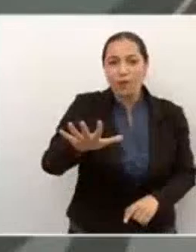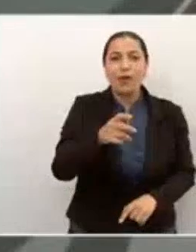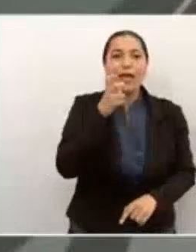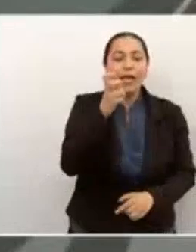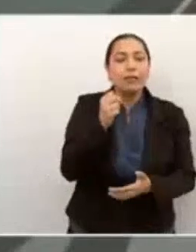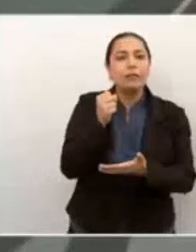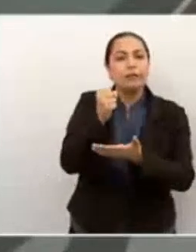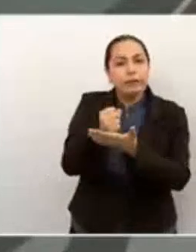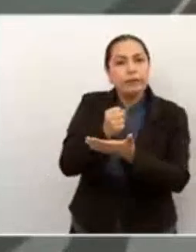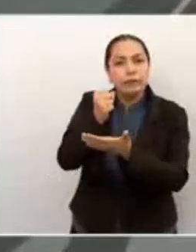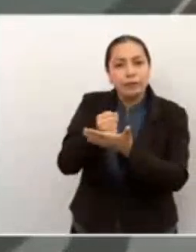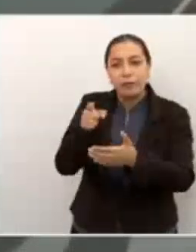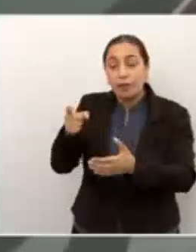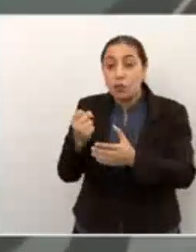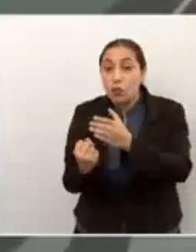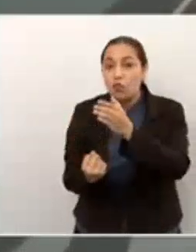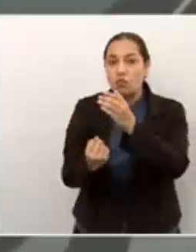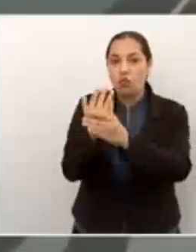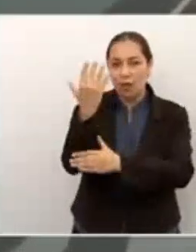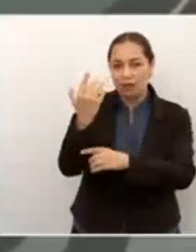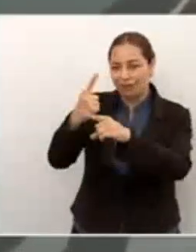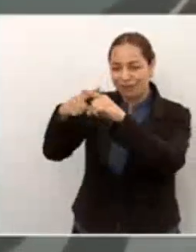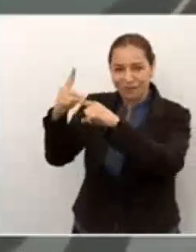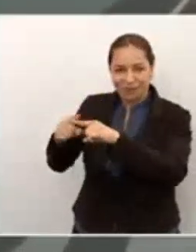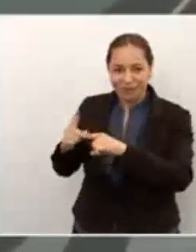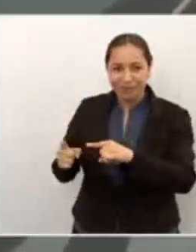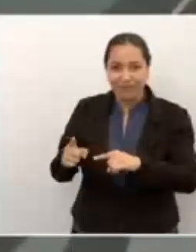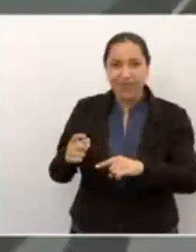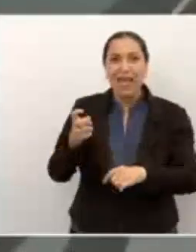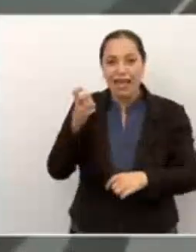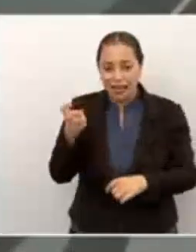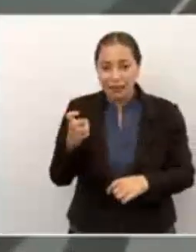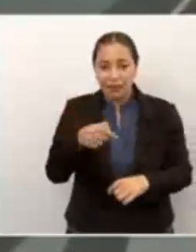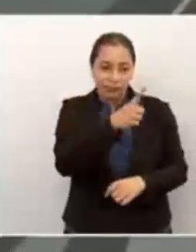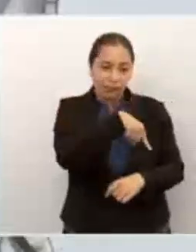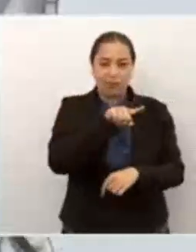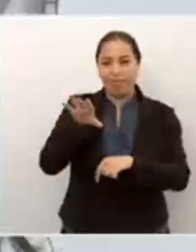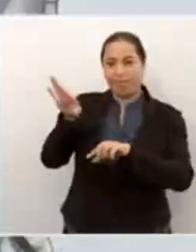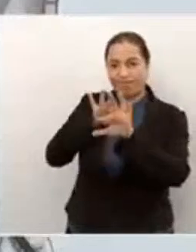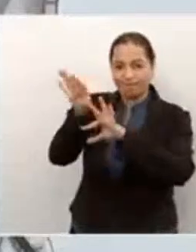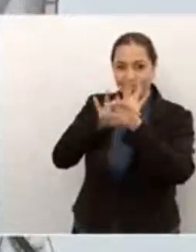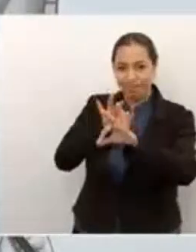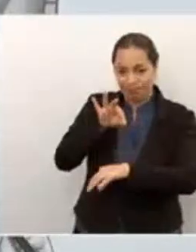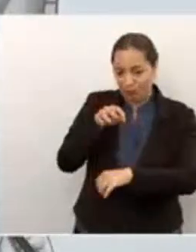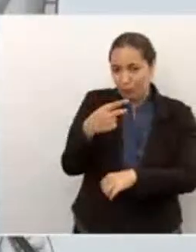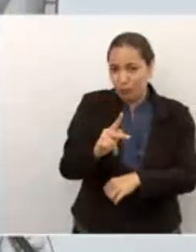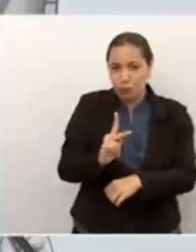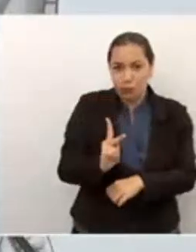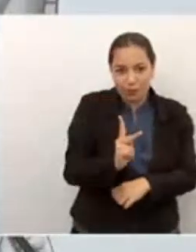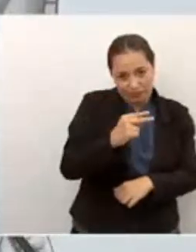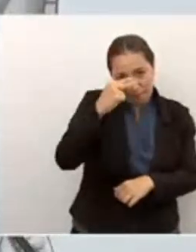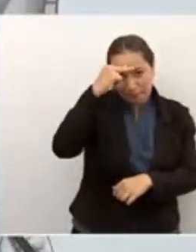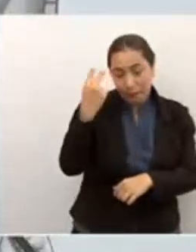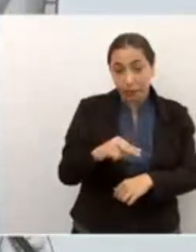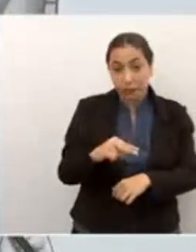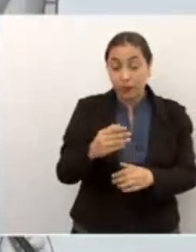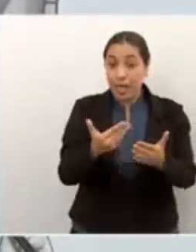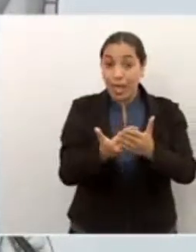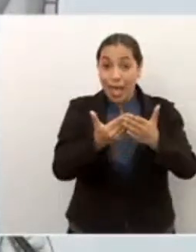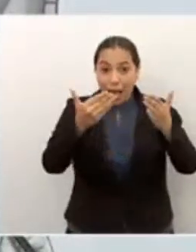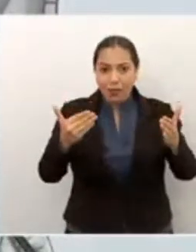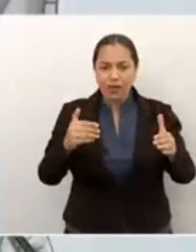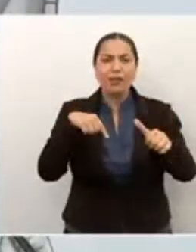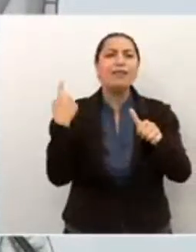nueva Corte elegida por el pueblo de México. Y ahora se elige en México a